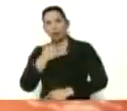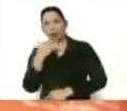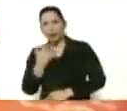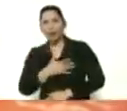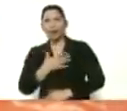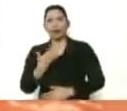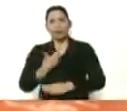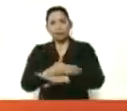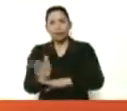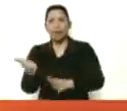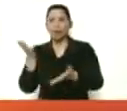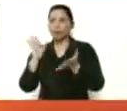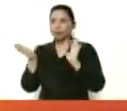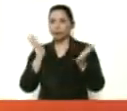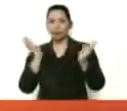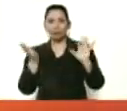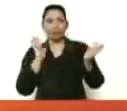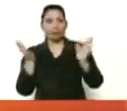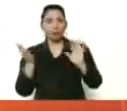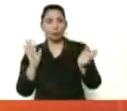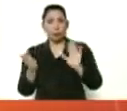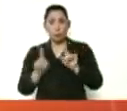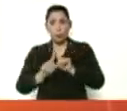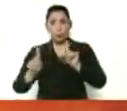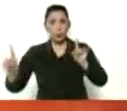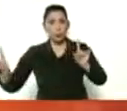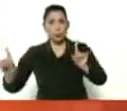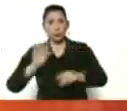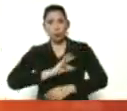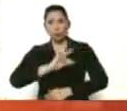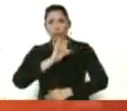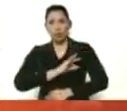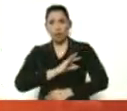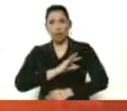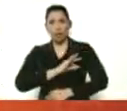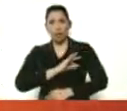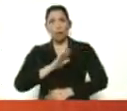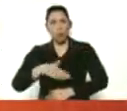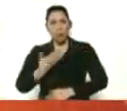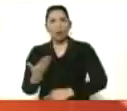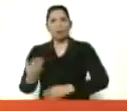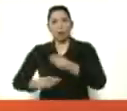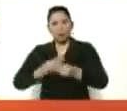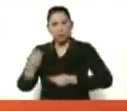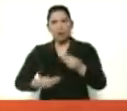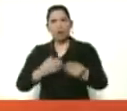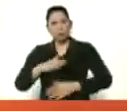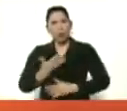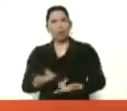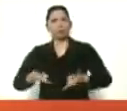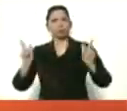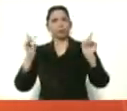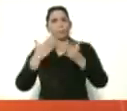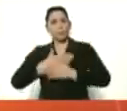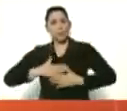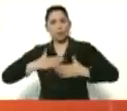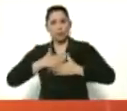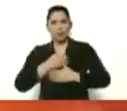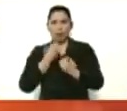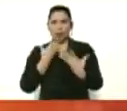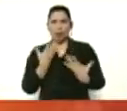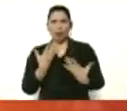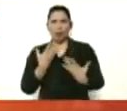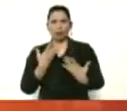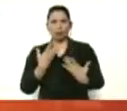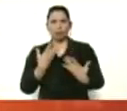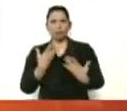rato, compartir, guardando el distanciamiento social. Creo que lo podemos hacer y nos puede salir bien. ¿Qué te parece a ti,